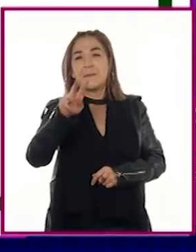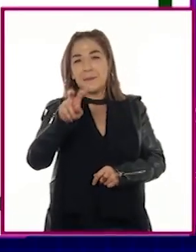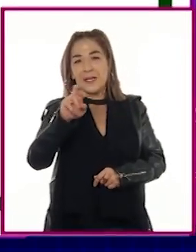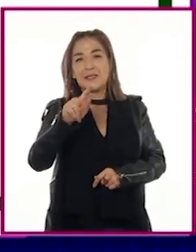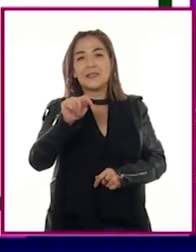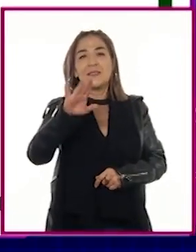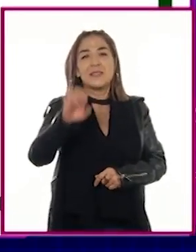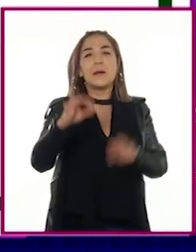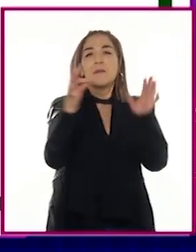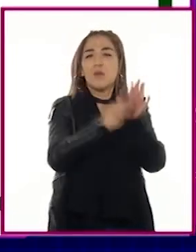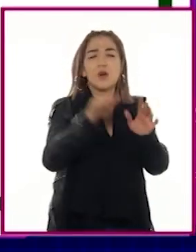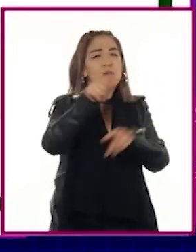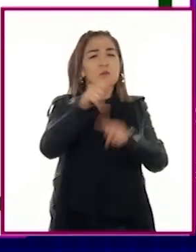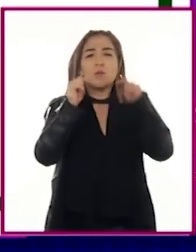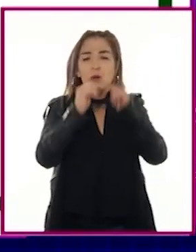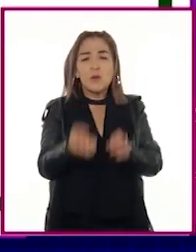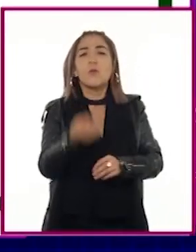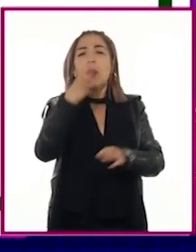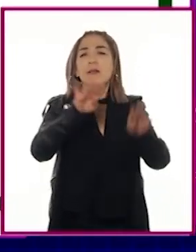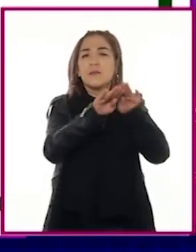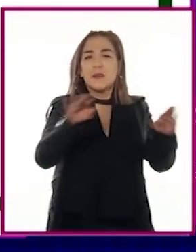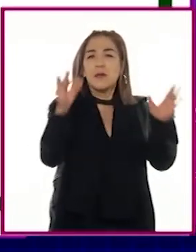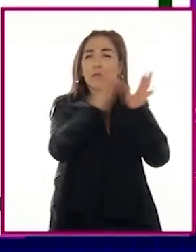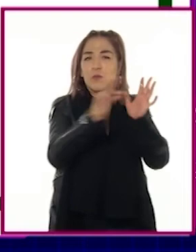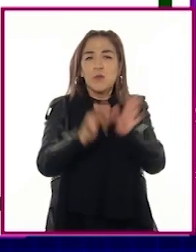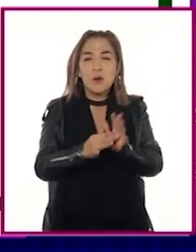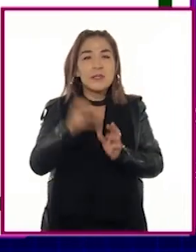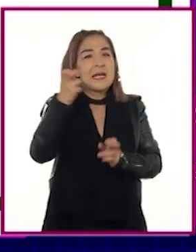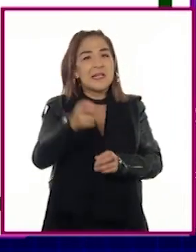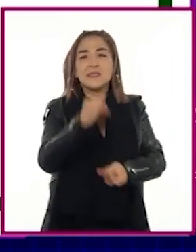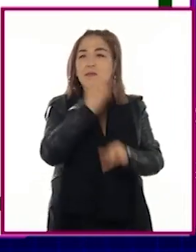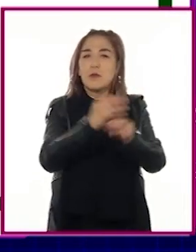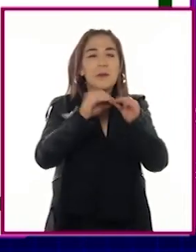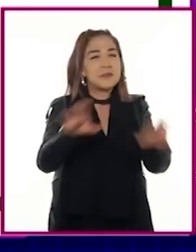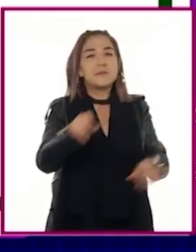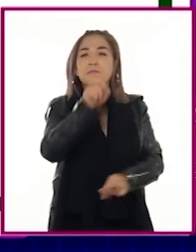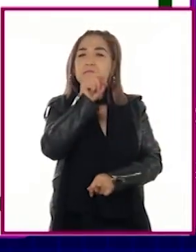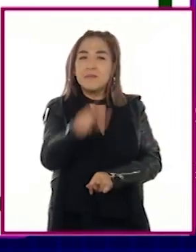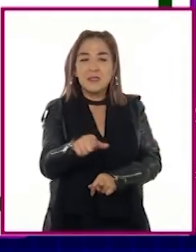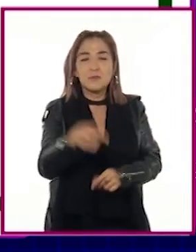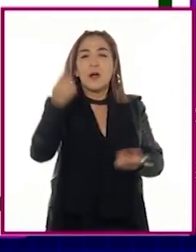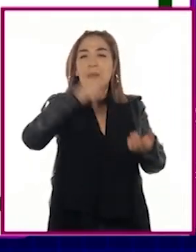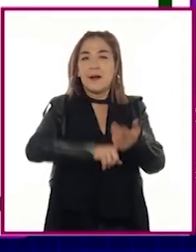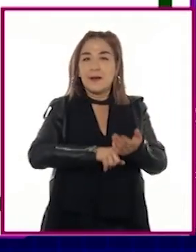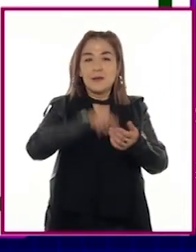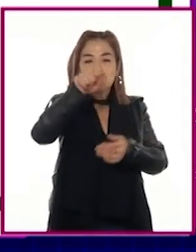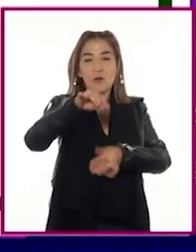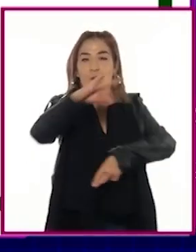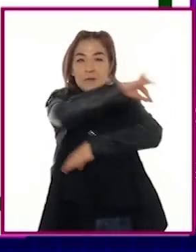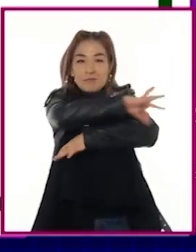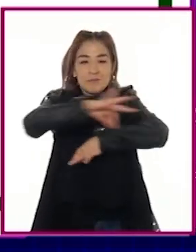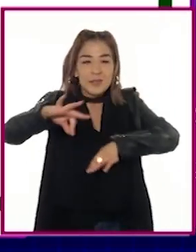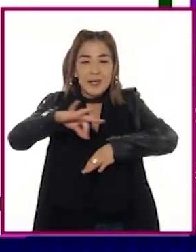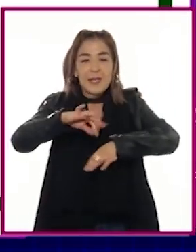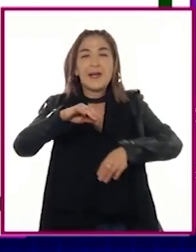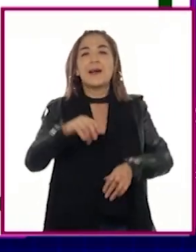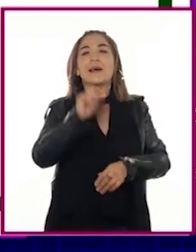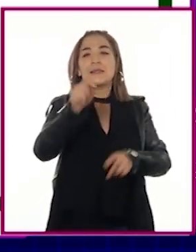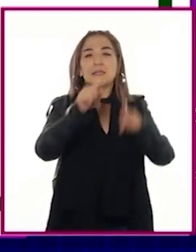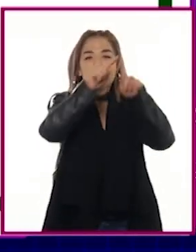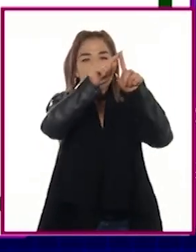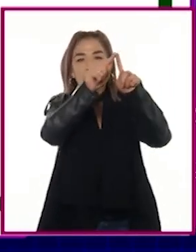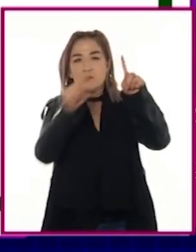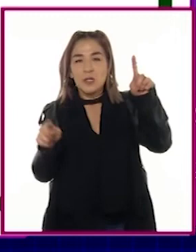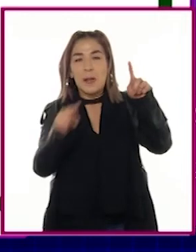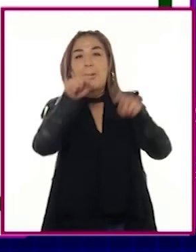de vértices que tenga el polígono, los fundamentos son los mismos. Se traza una recta perpendicular al eje que pase por